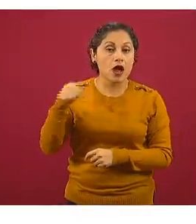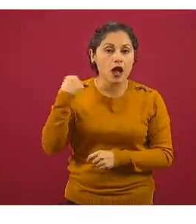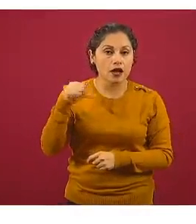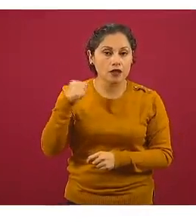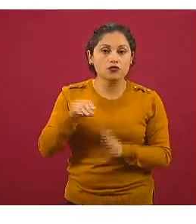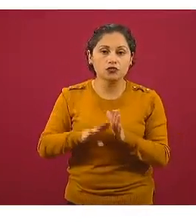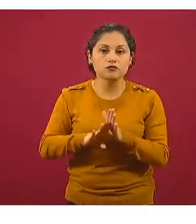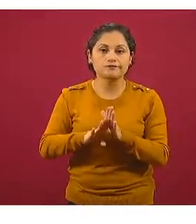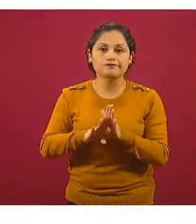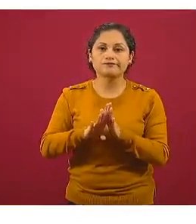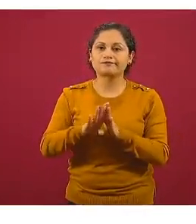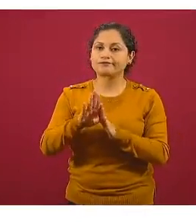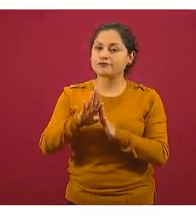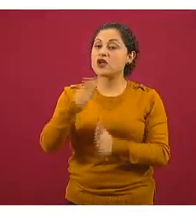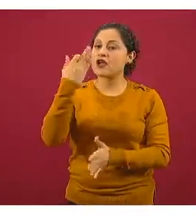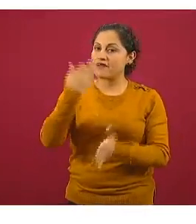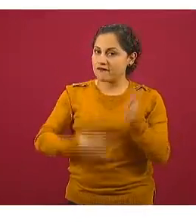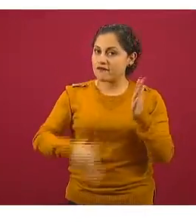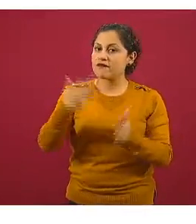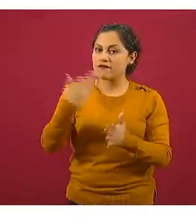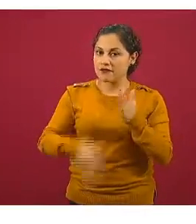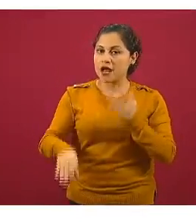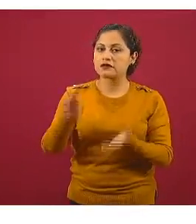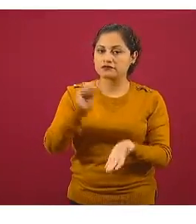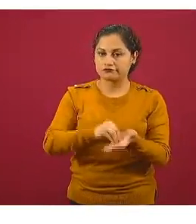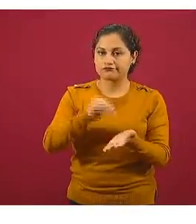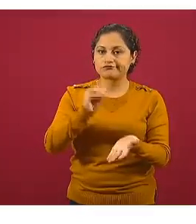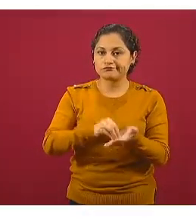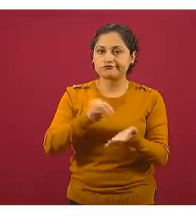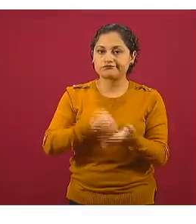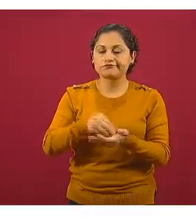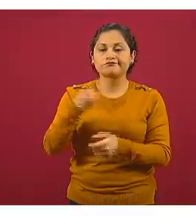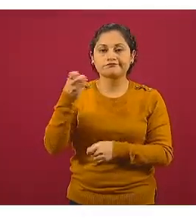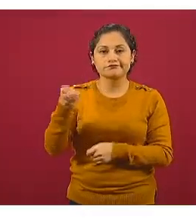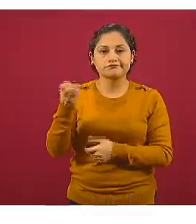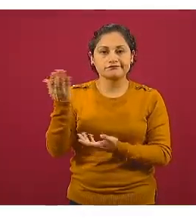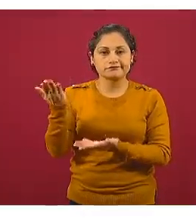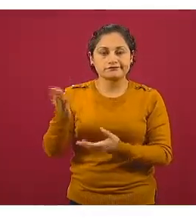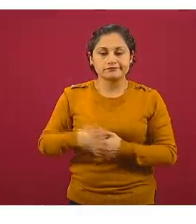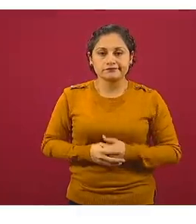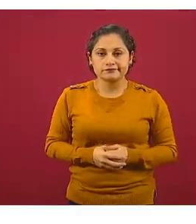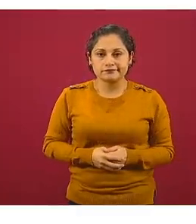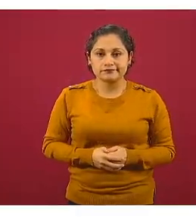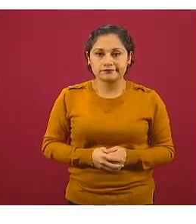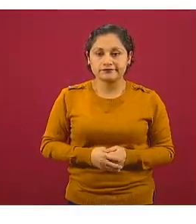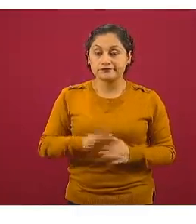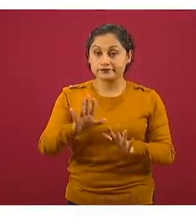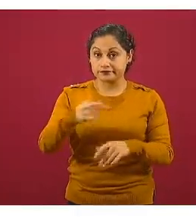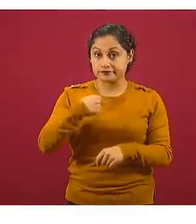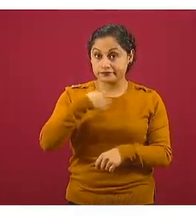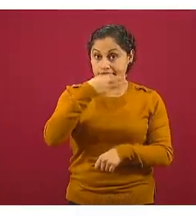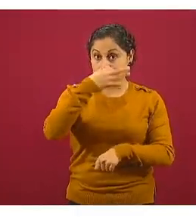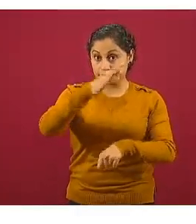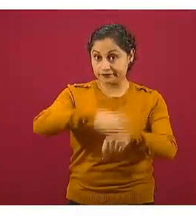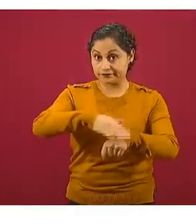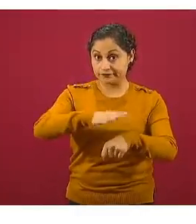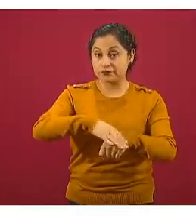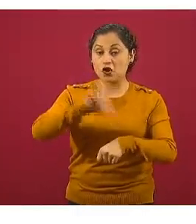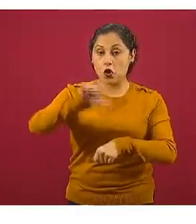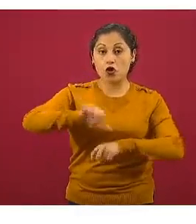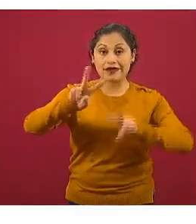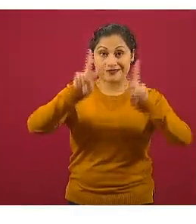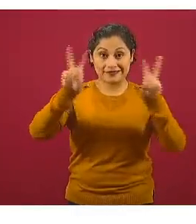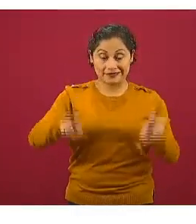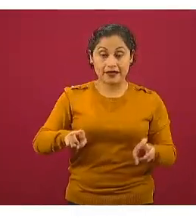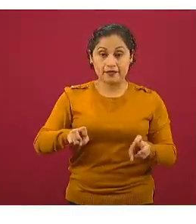falta mucho para llegar a un momento de definición crítica donde fuera el ascenso. Y lo enfatizo también en relación con el tema de hoy, cuando